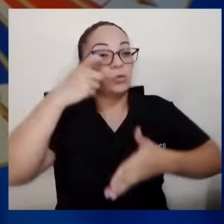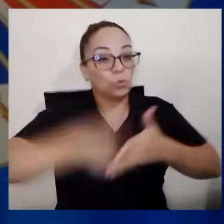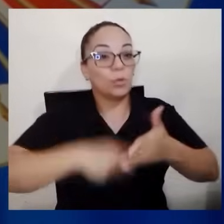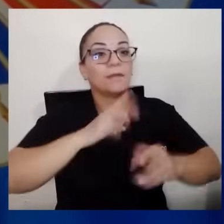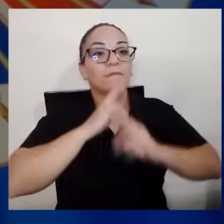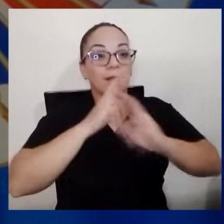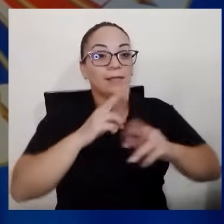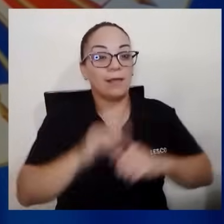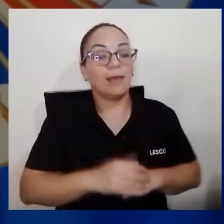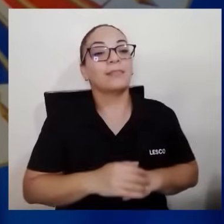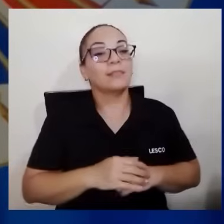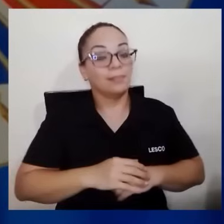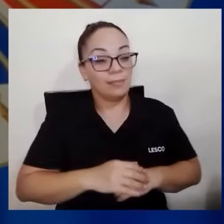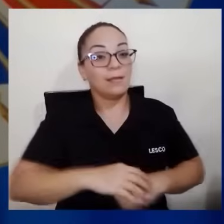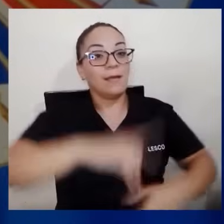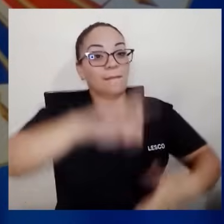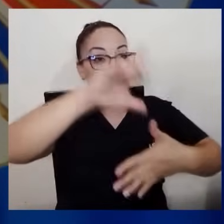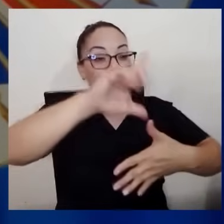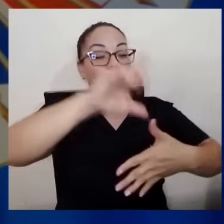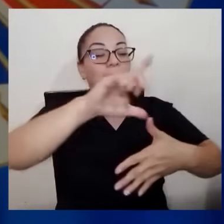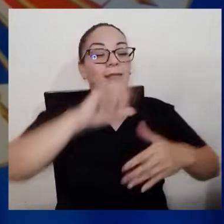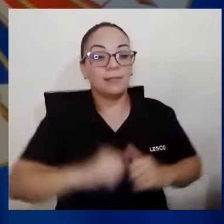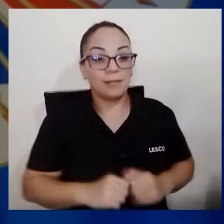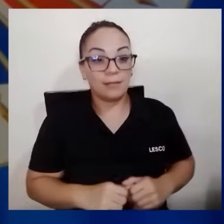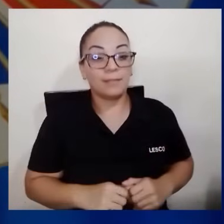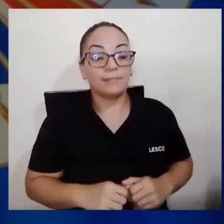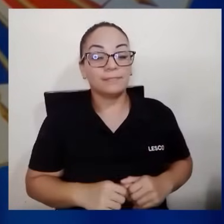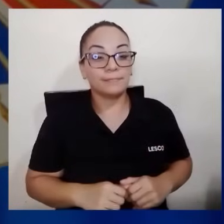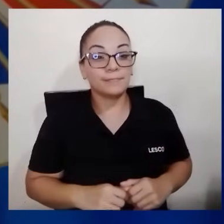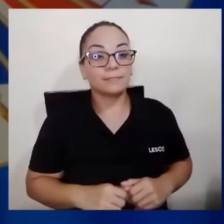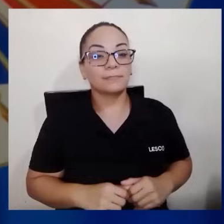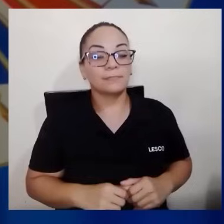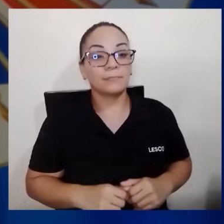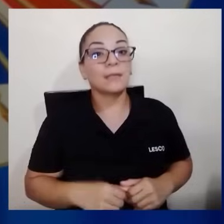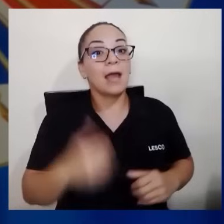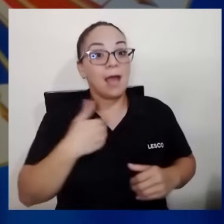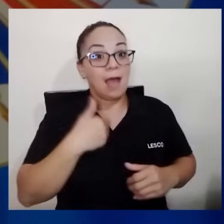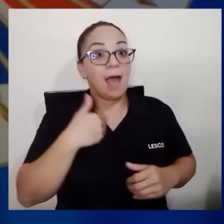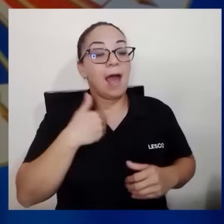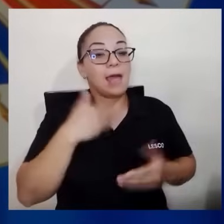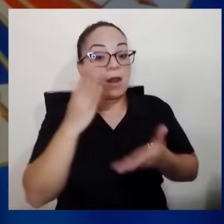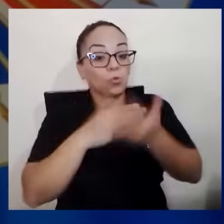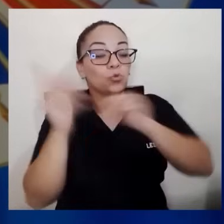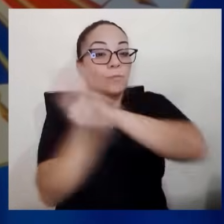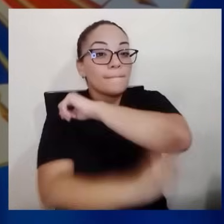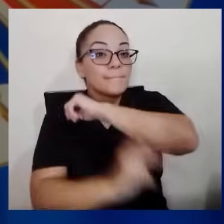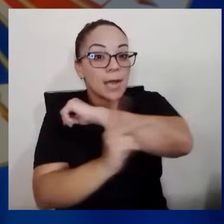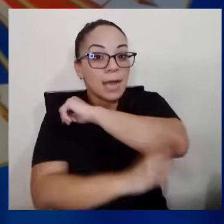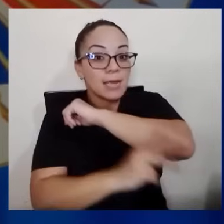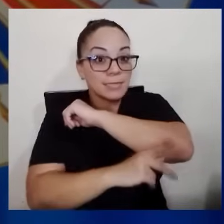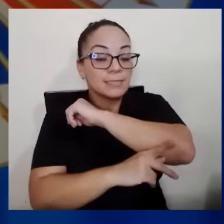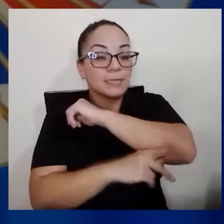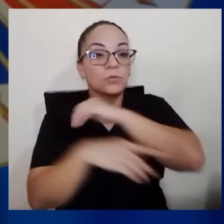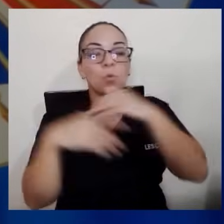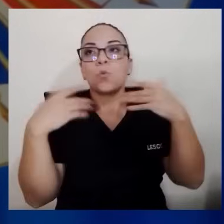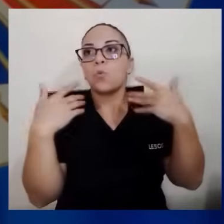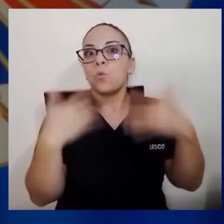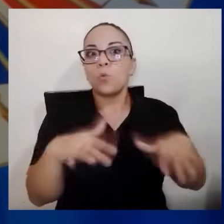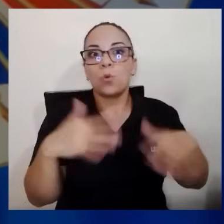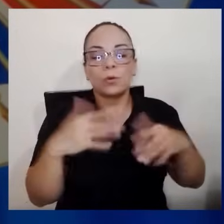Latina está teñida hay países donde existe represión a la